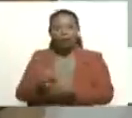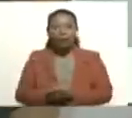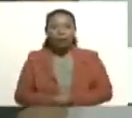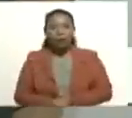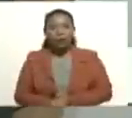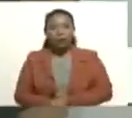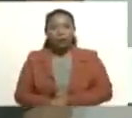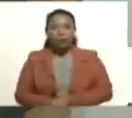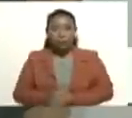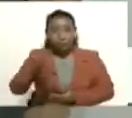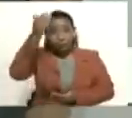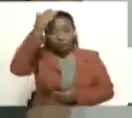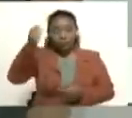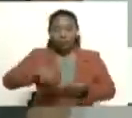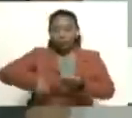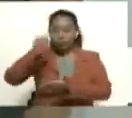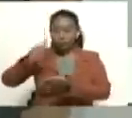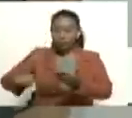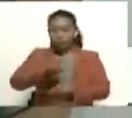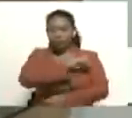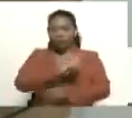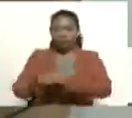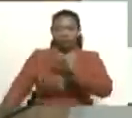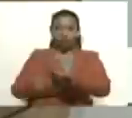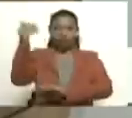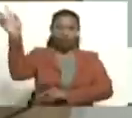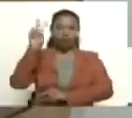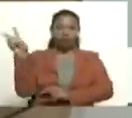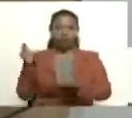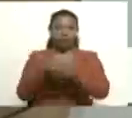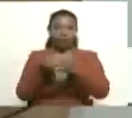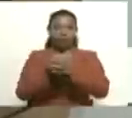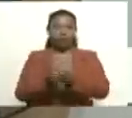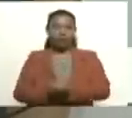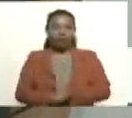Trump firmó orden ejecutiva para aplicar sanciones contra Venezuela en el sector oro.